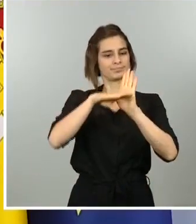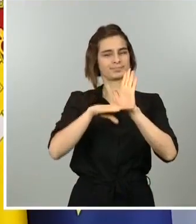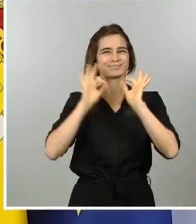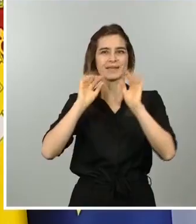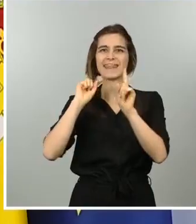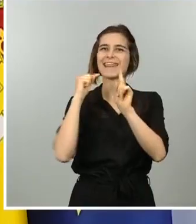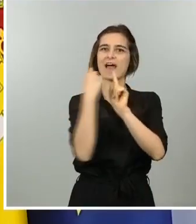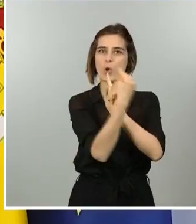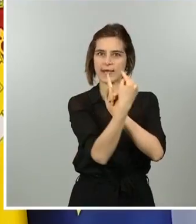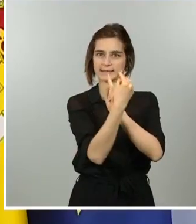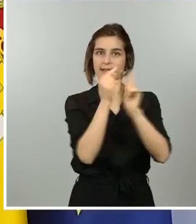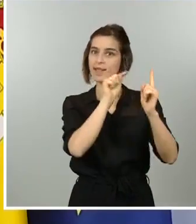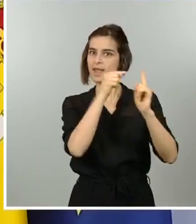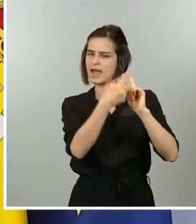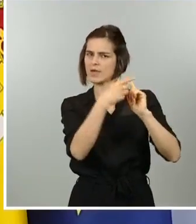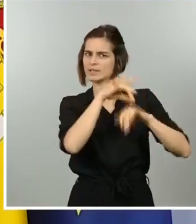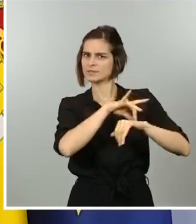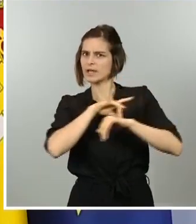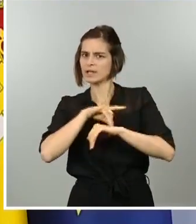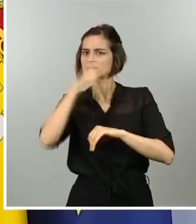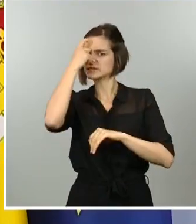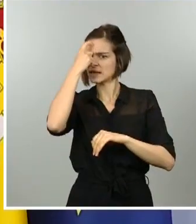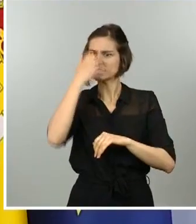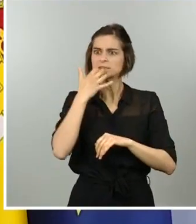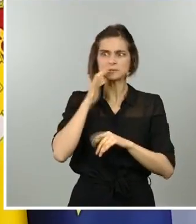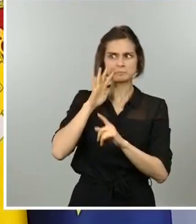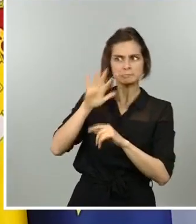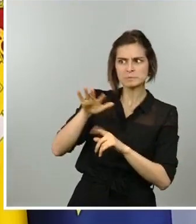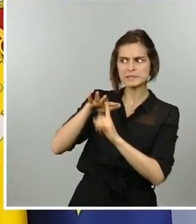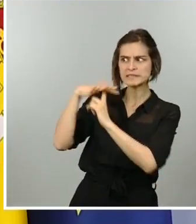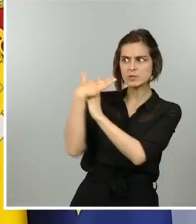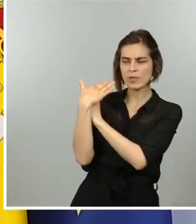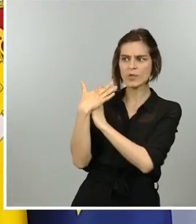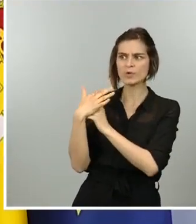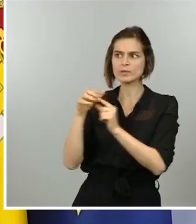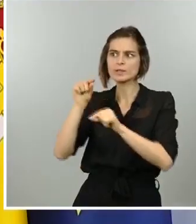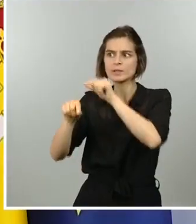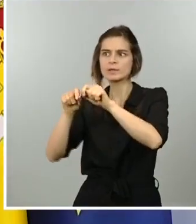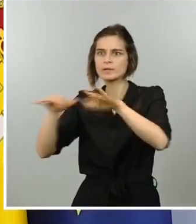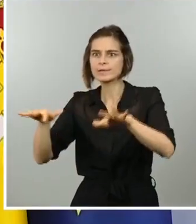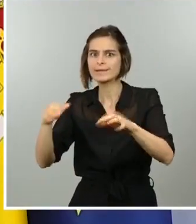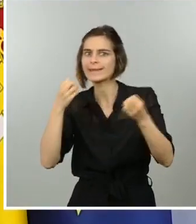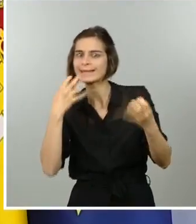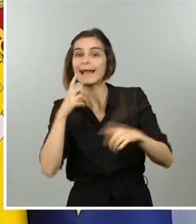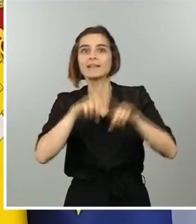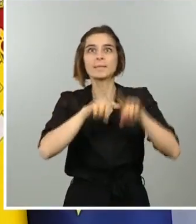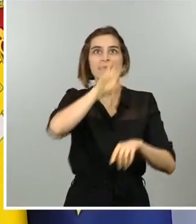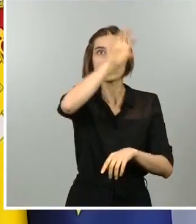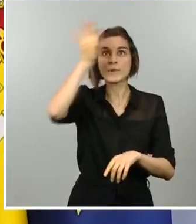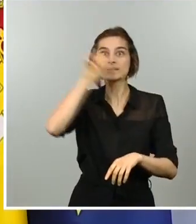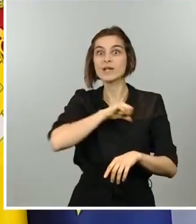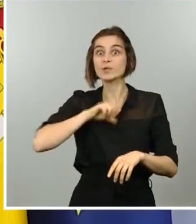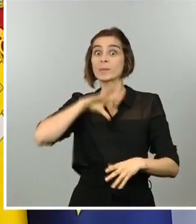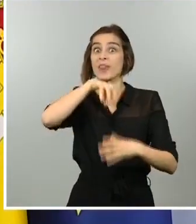viendo si se dan las circunstancias en función de la realidad epidemiológica de cada territorio dentro de la comunidad autónoma para progresar de